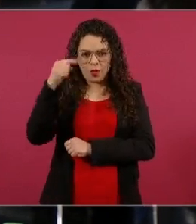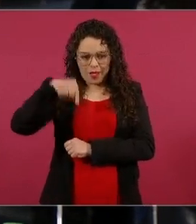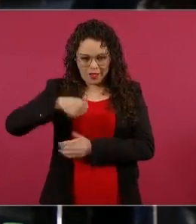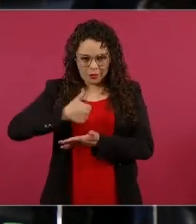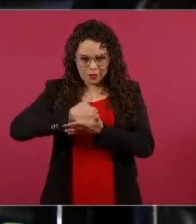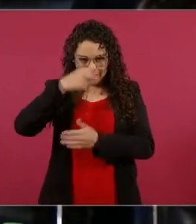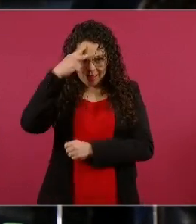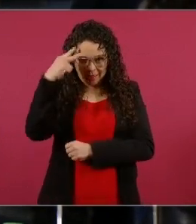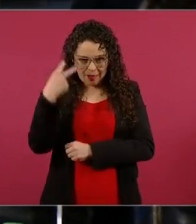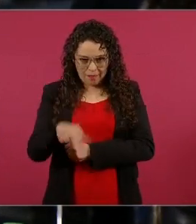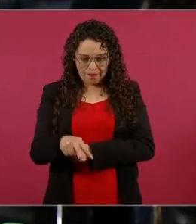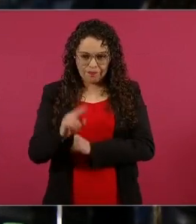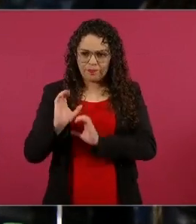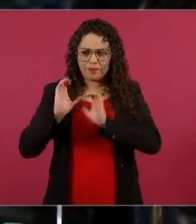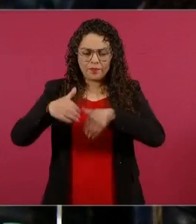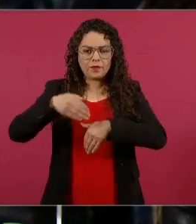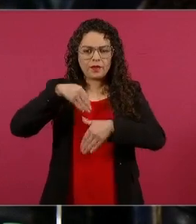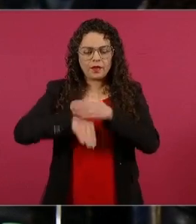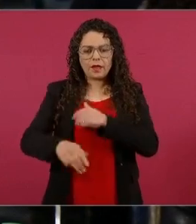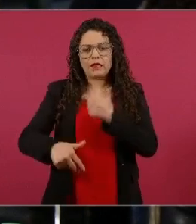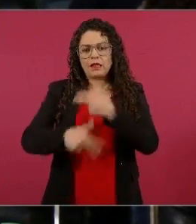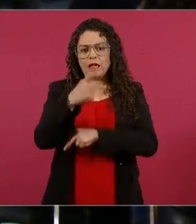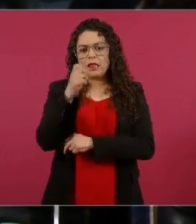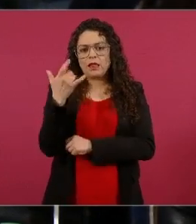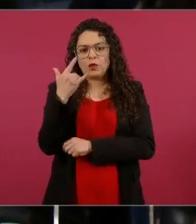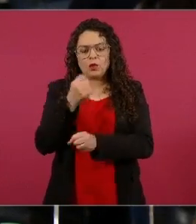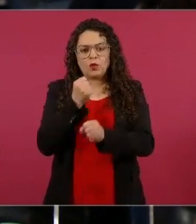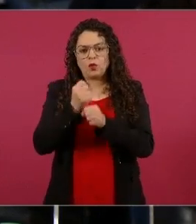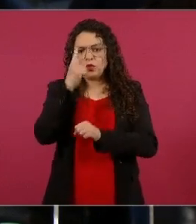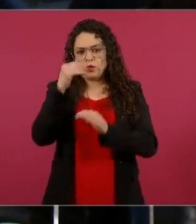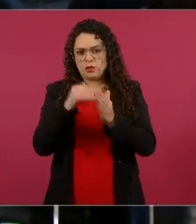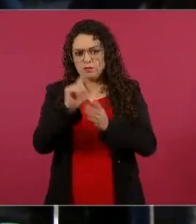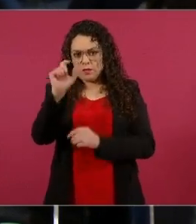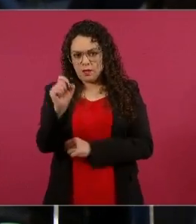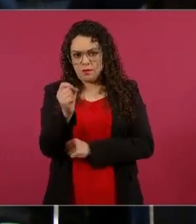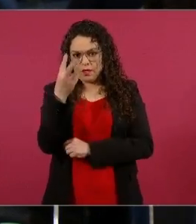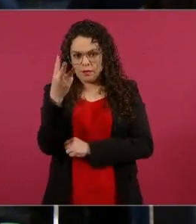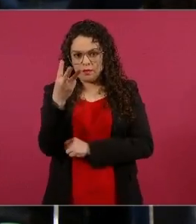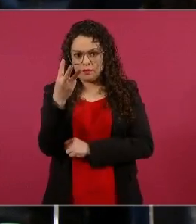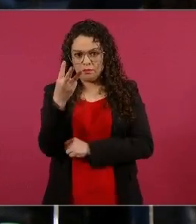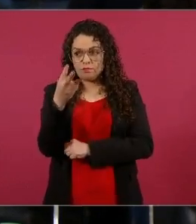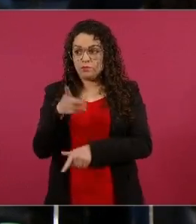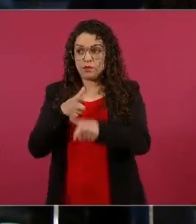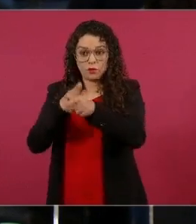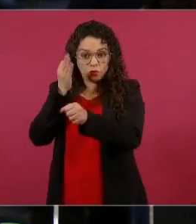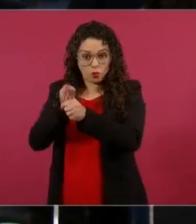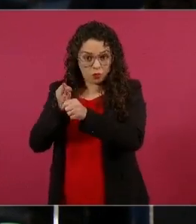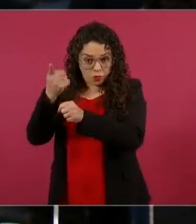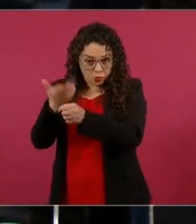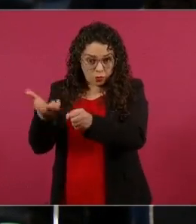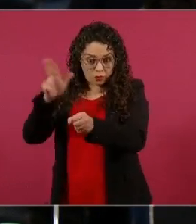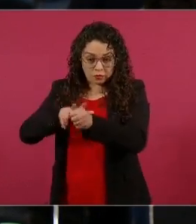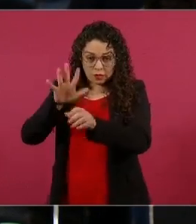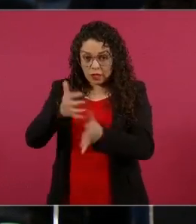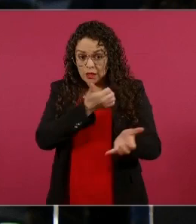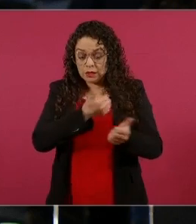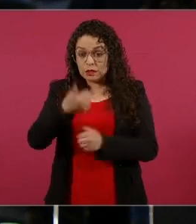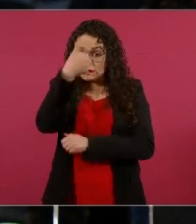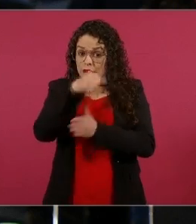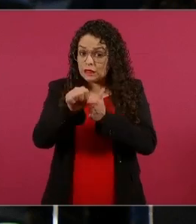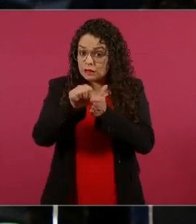ingresó el 13 de julio del 2023 eh insisto lleva 6 meses internado y